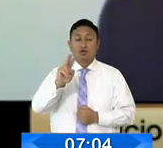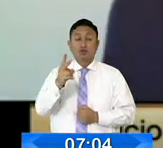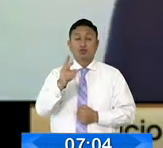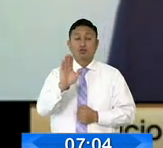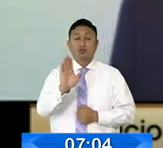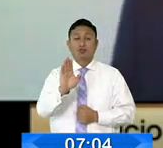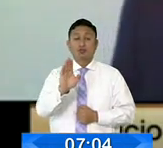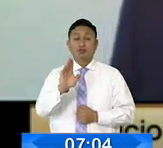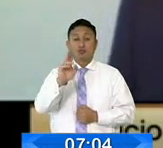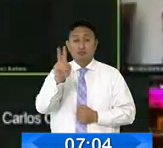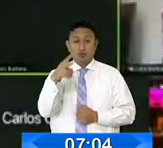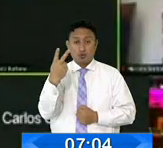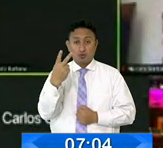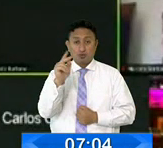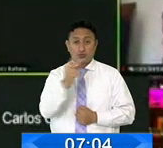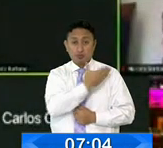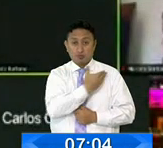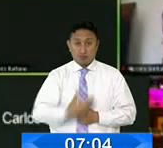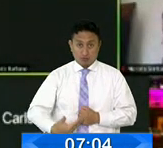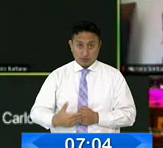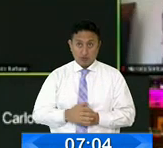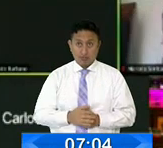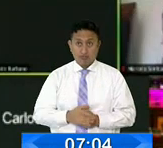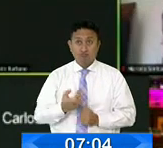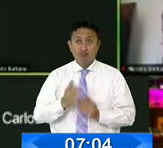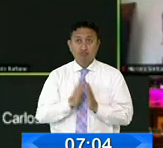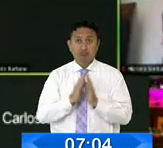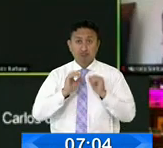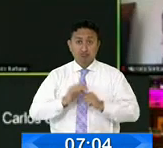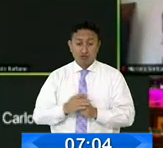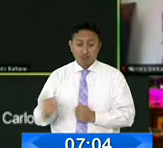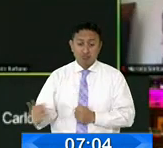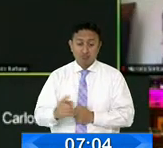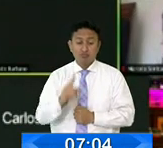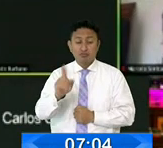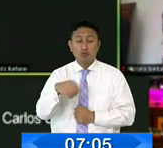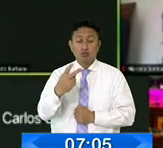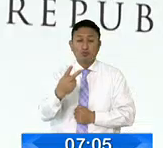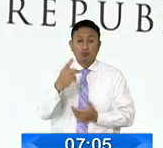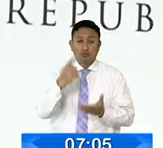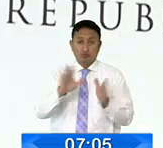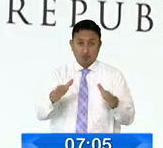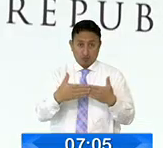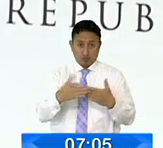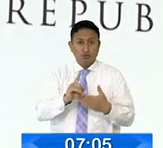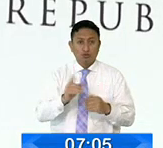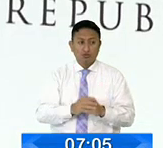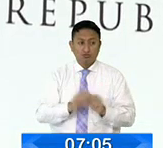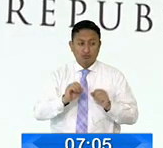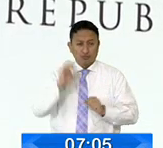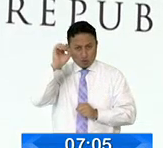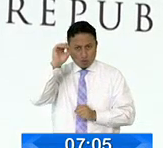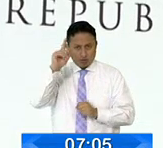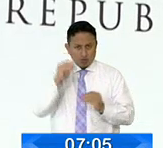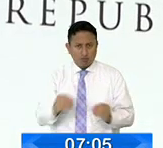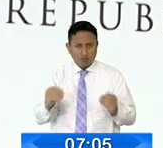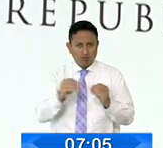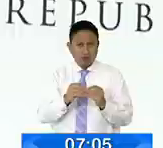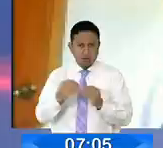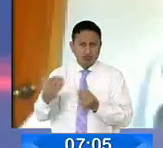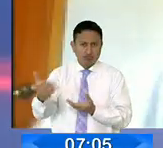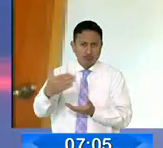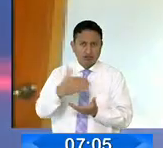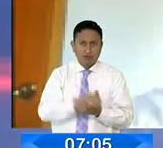de la legislatura. Fue él quien dio paso al pedido para que el segundo debate no se cierre en virtud de que más criterios puedan ser